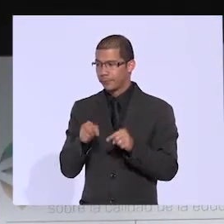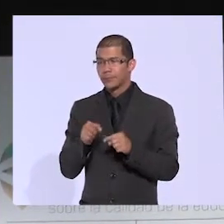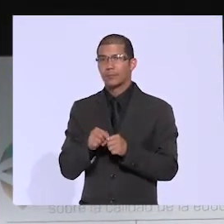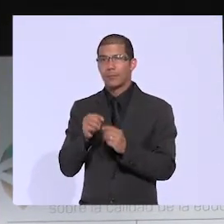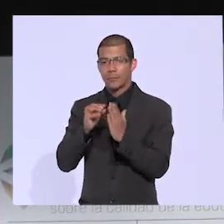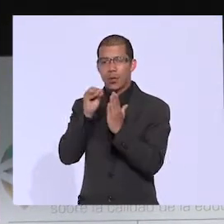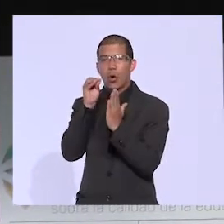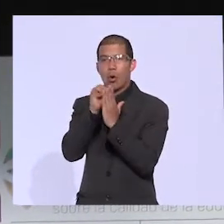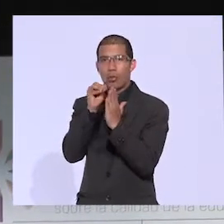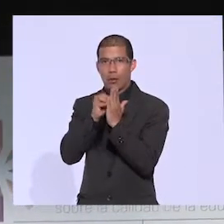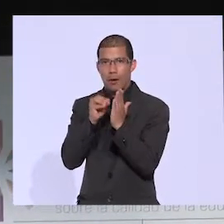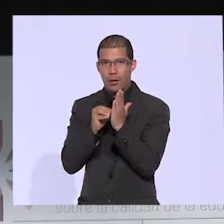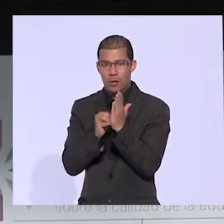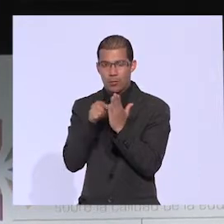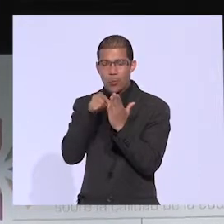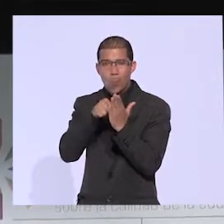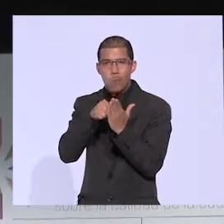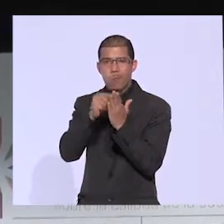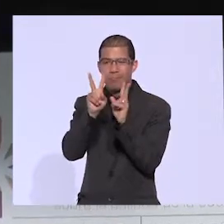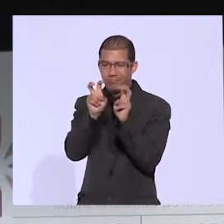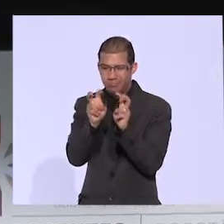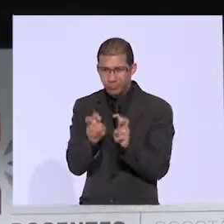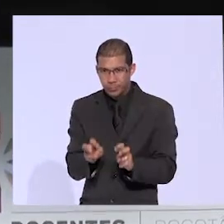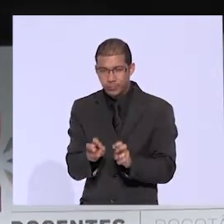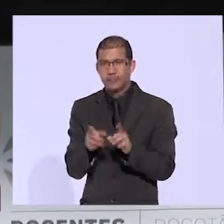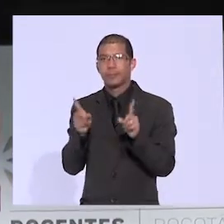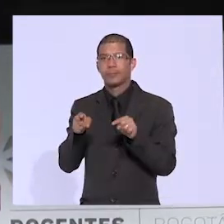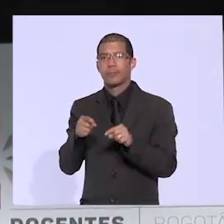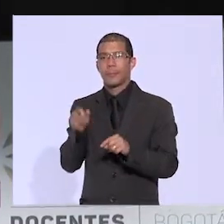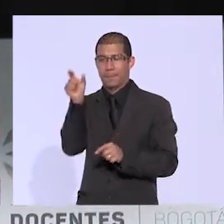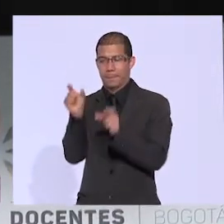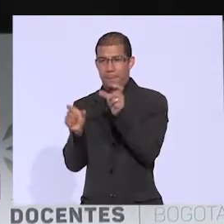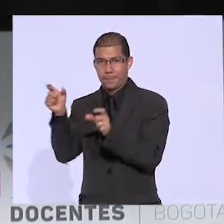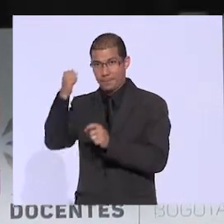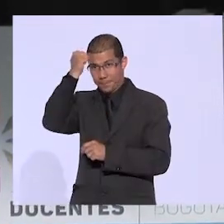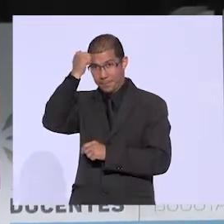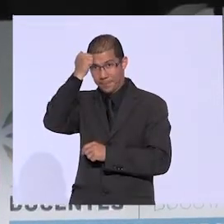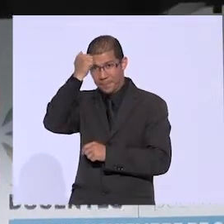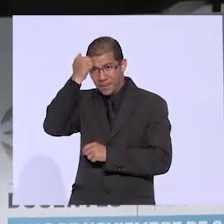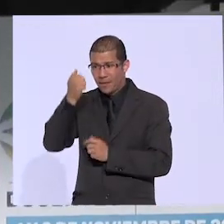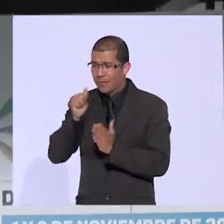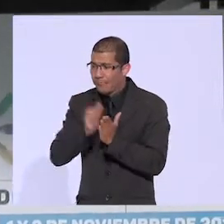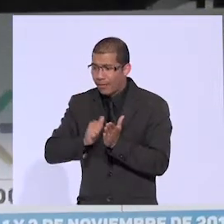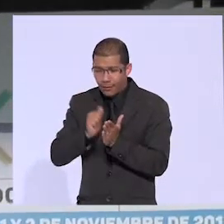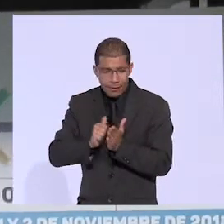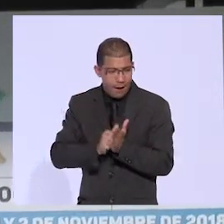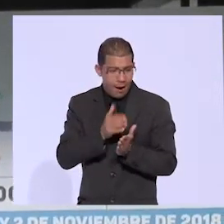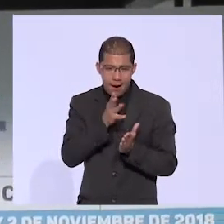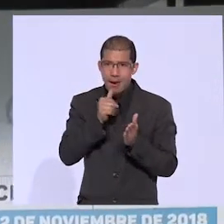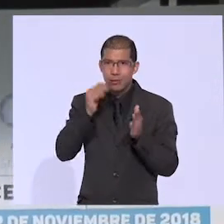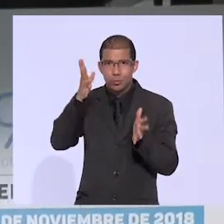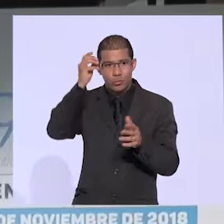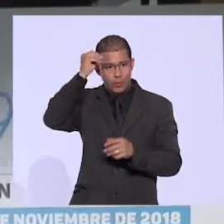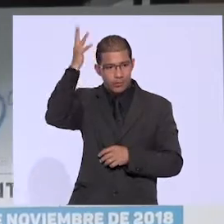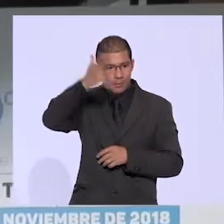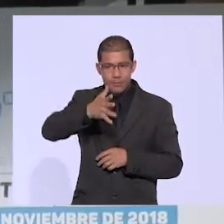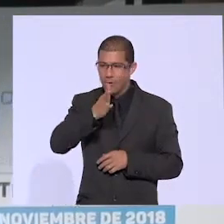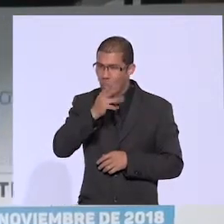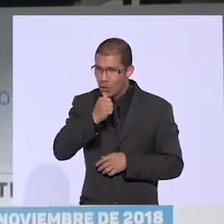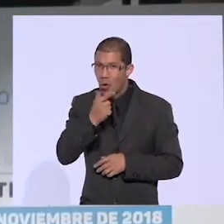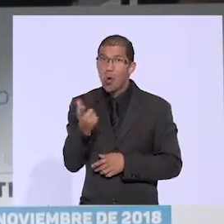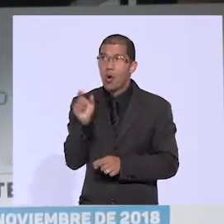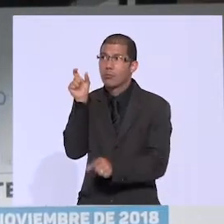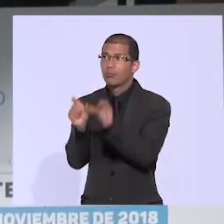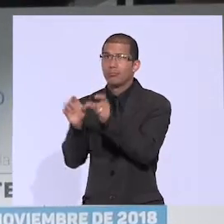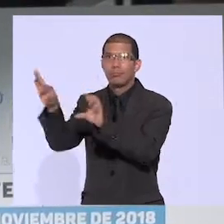Colaboración entre profesores, falta de material educativo y falta de personal. Y vuelvo a incidir, la falta de material educativo y falta de personal,